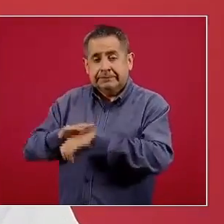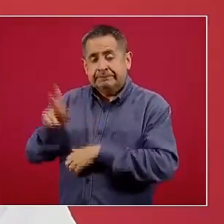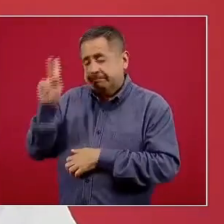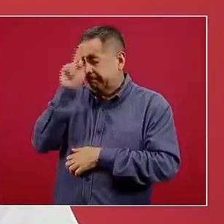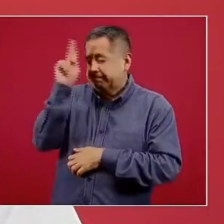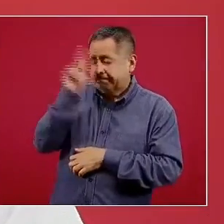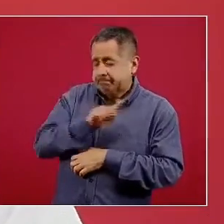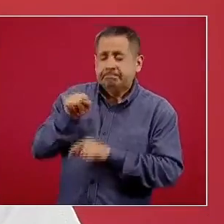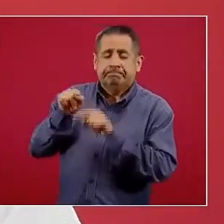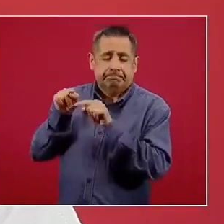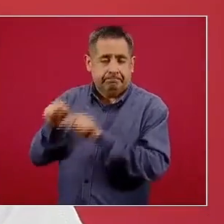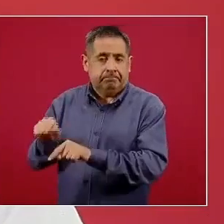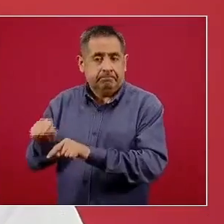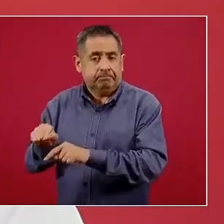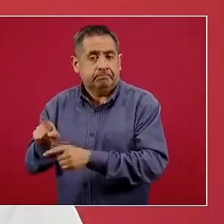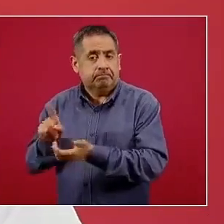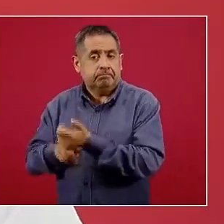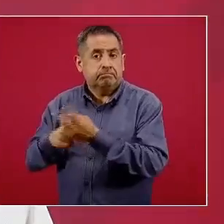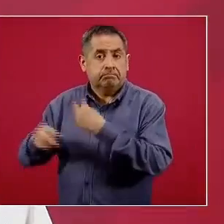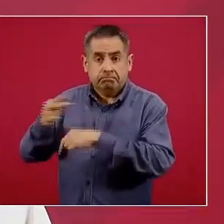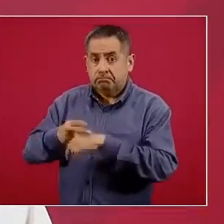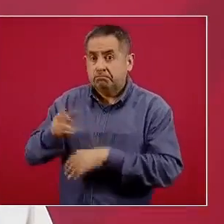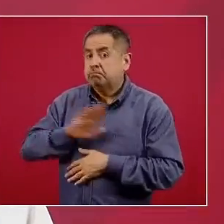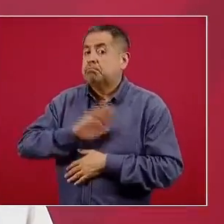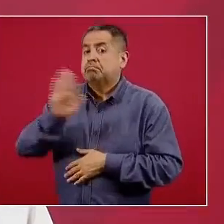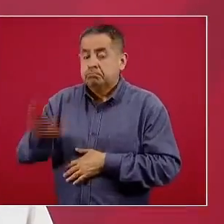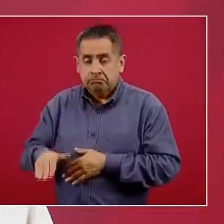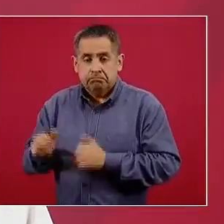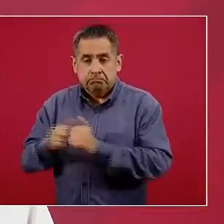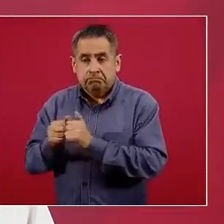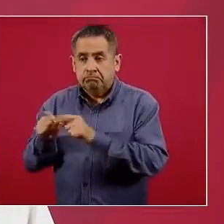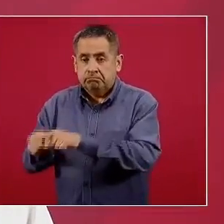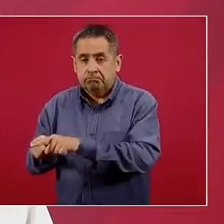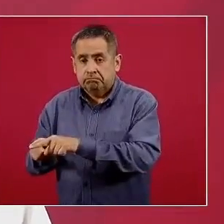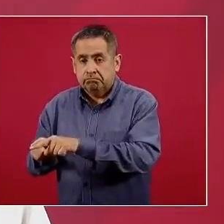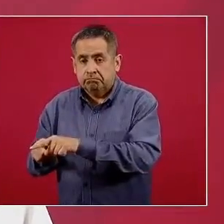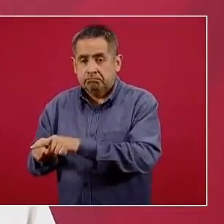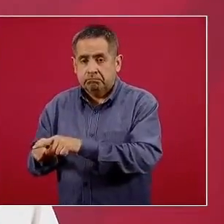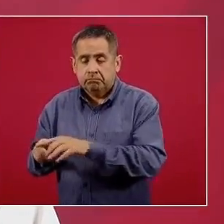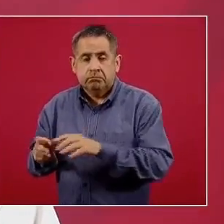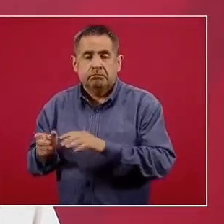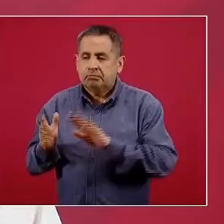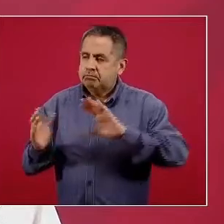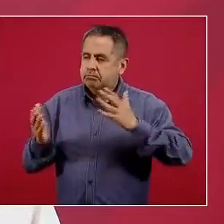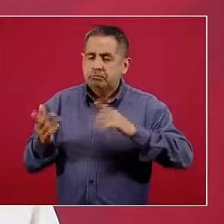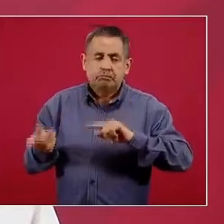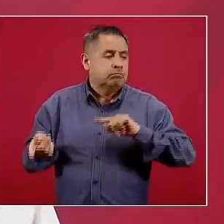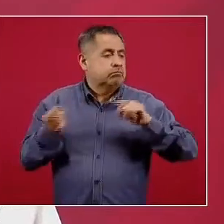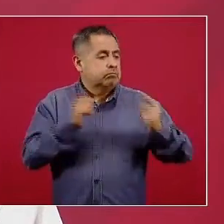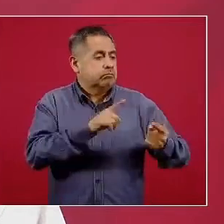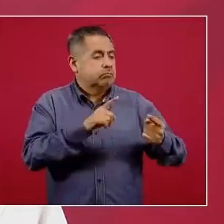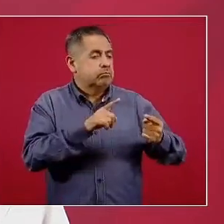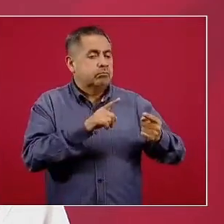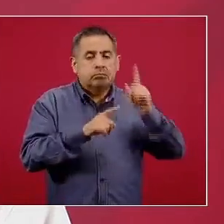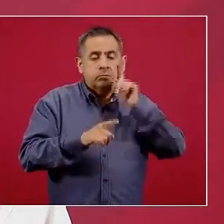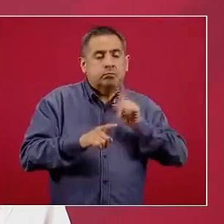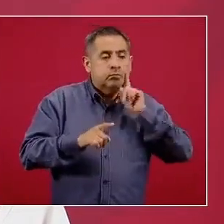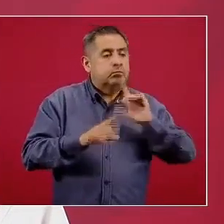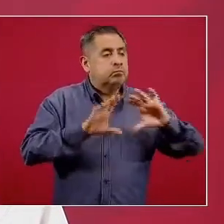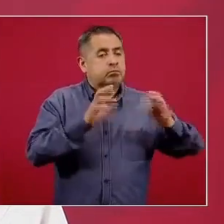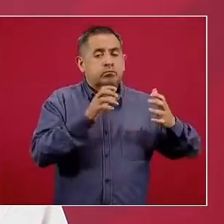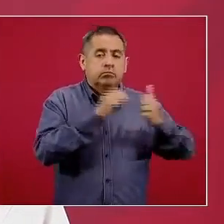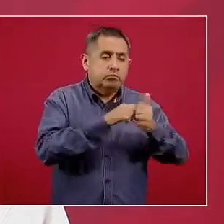y también de morir, comparadas con mujeres de las mismas